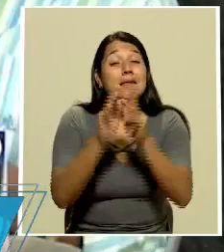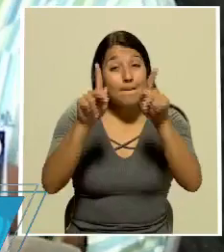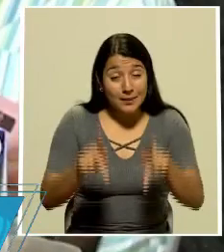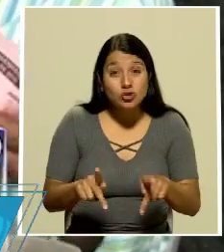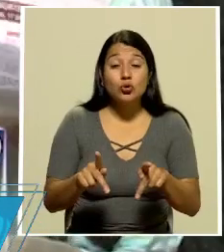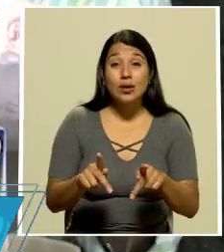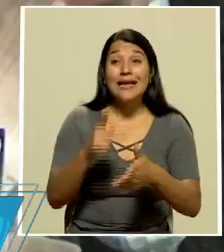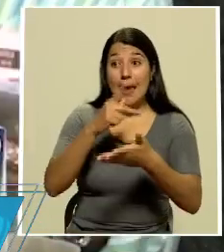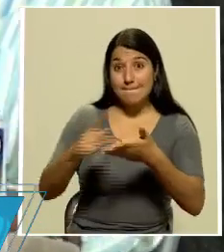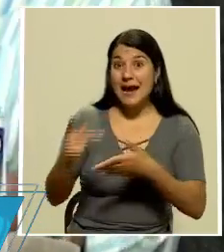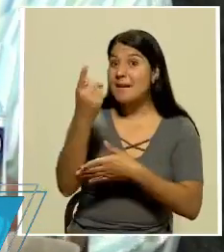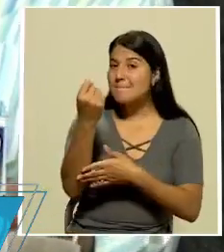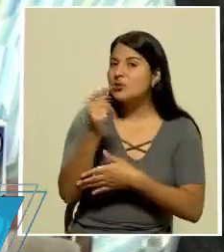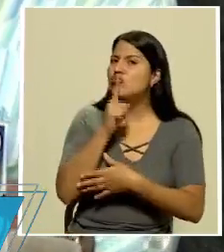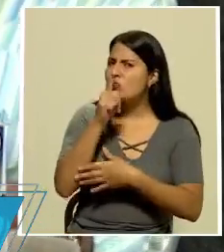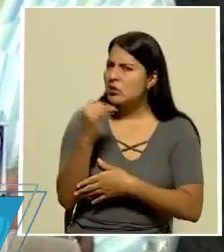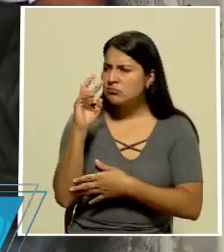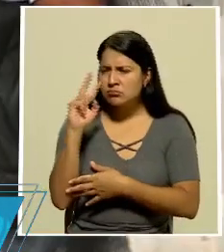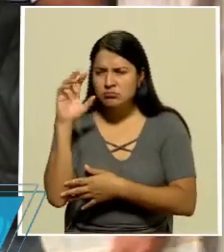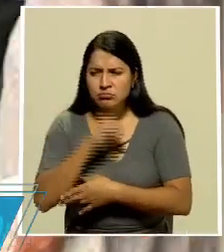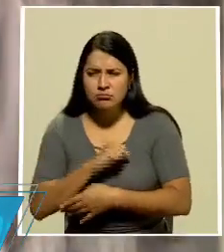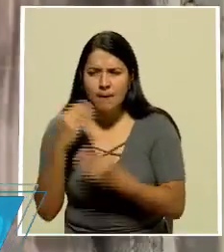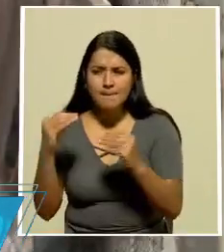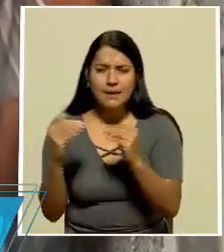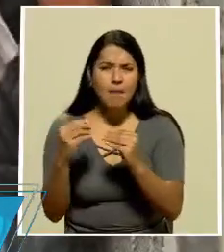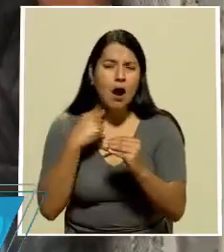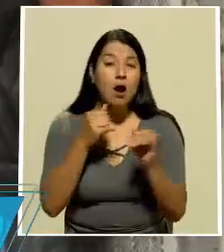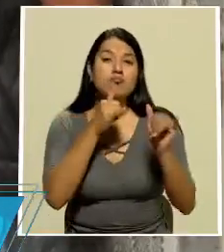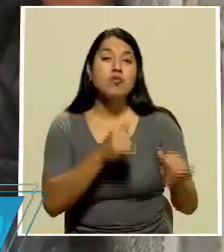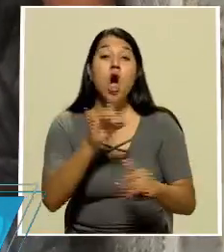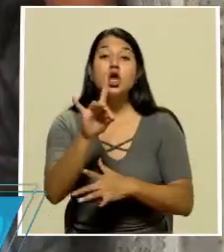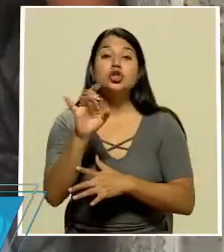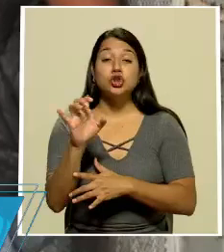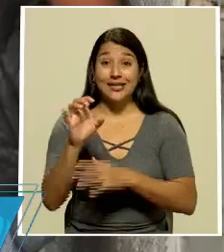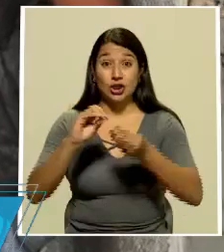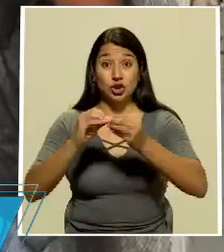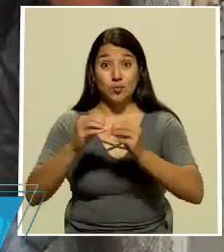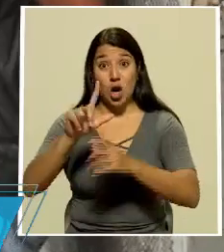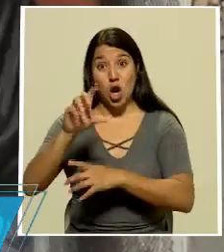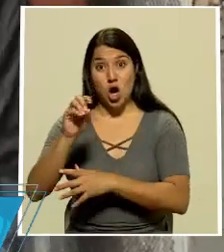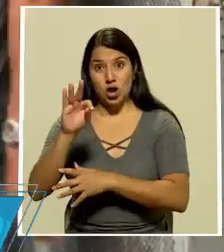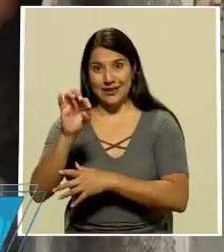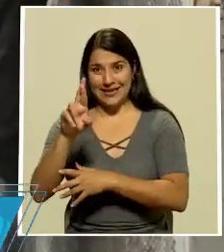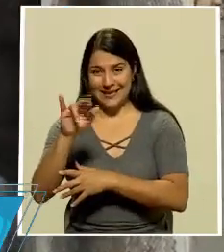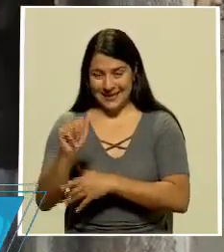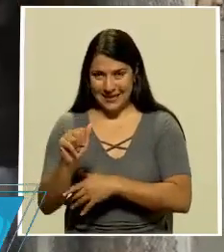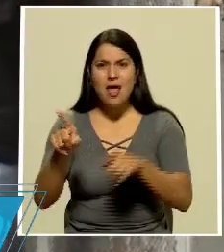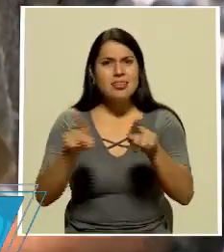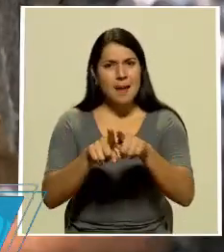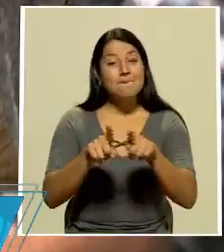precio oficial y si encuentran alguna anomalía, denunciar al 800 Lotería. En esta ocasión también se realizarán